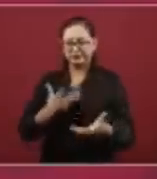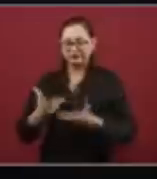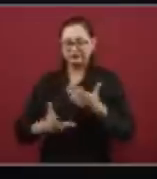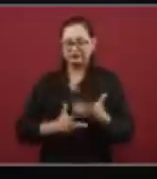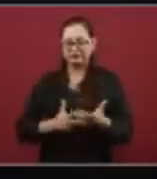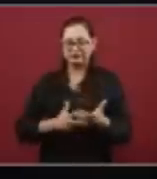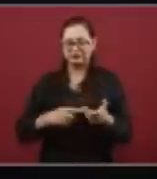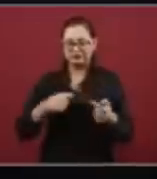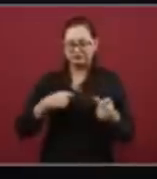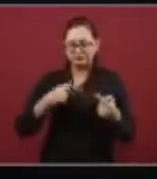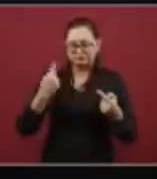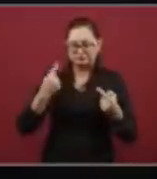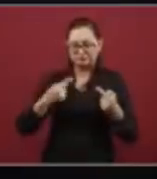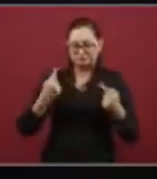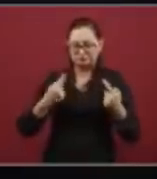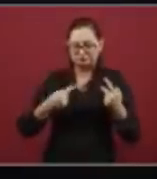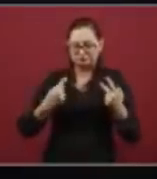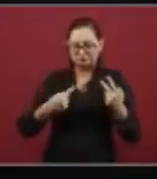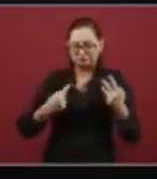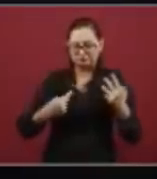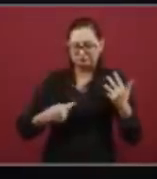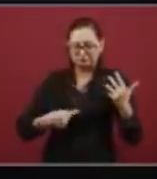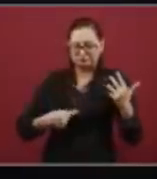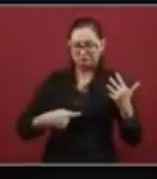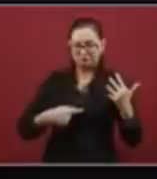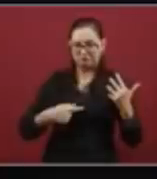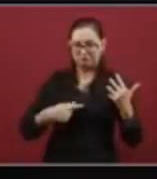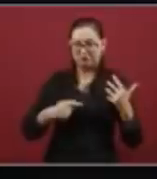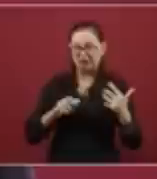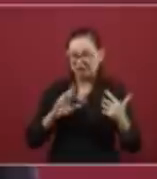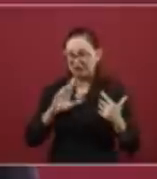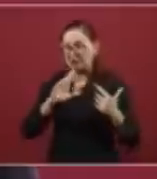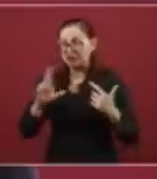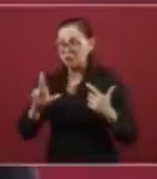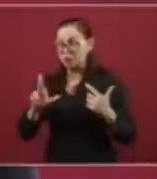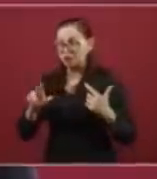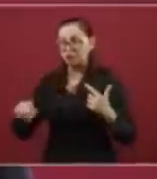porque le sacaban sus